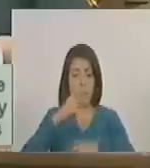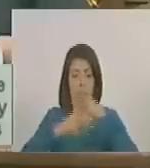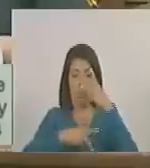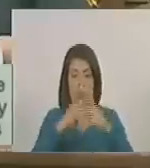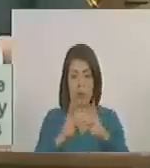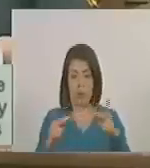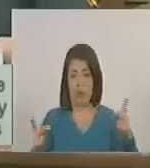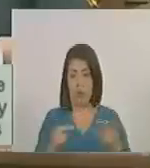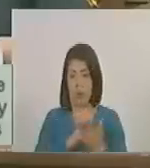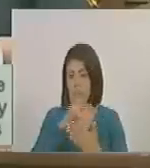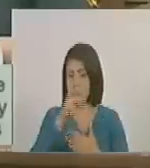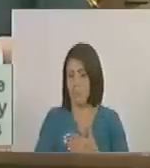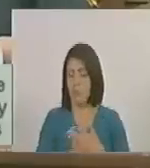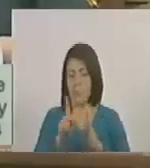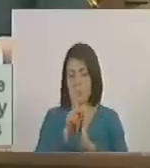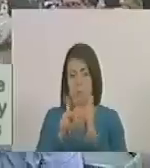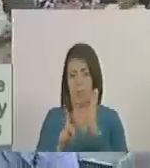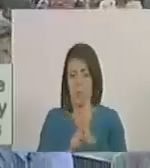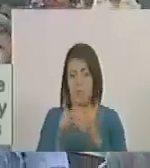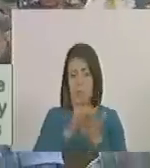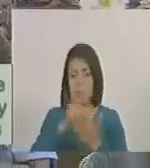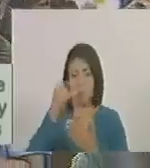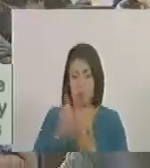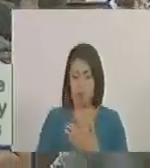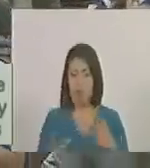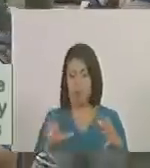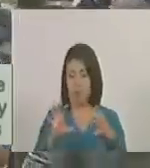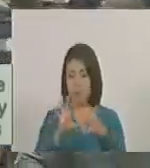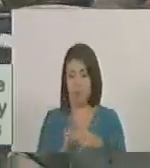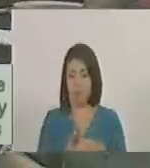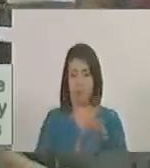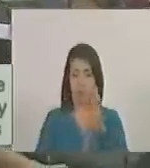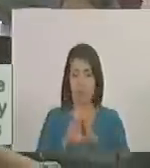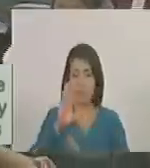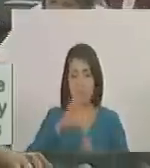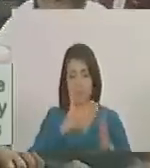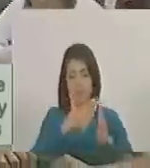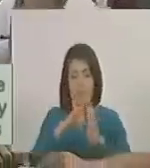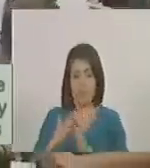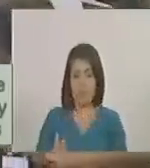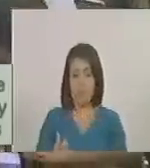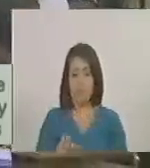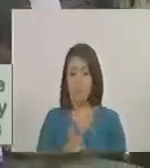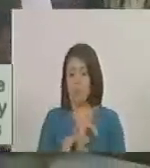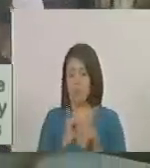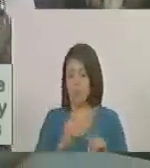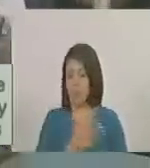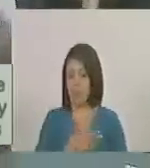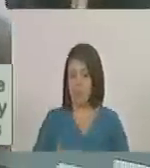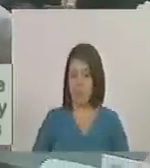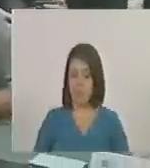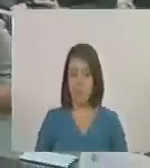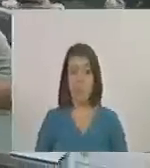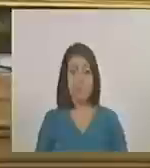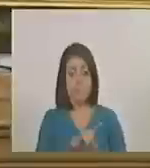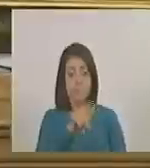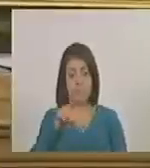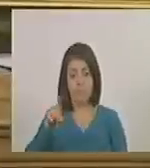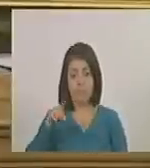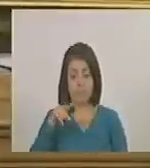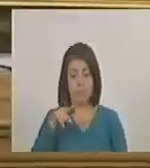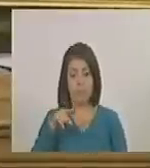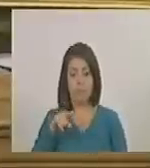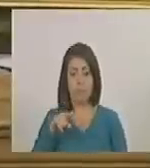y los planes, programas y proyectos vinculados al desarrollo comunitario. Es todo, ciudadano presidente. En